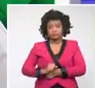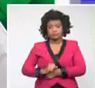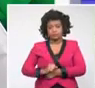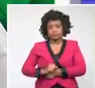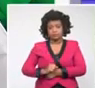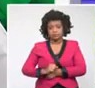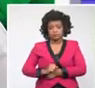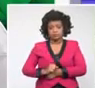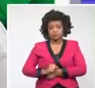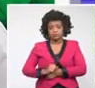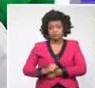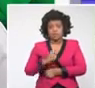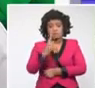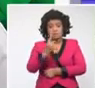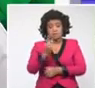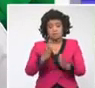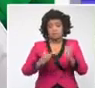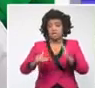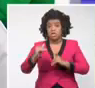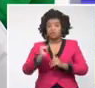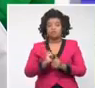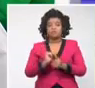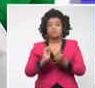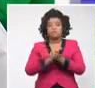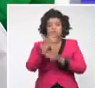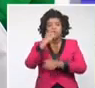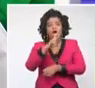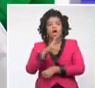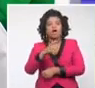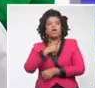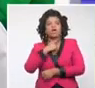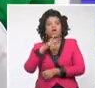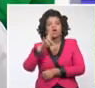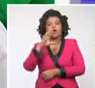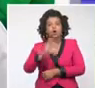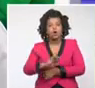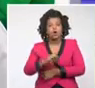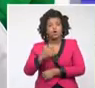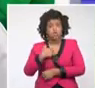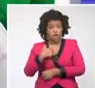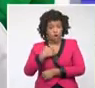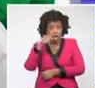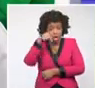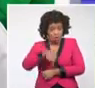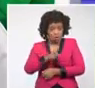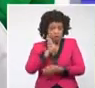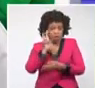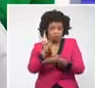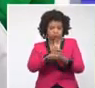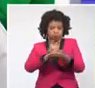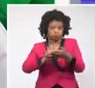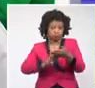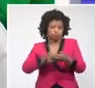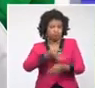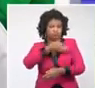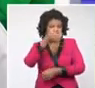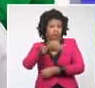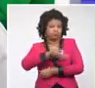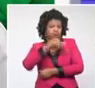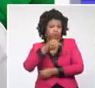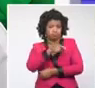el primer ministro Manuel Marrero, en el que, y leo textualmente, porque más vigencia que